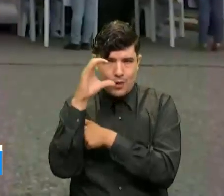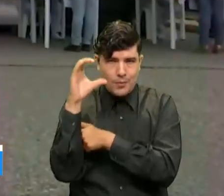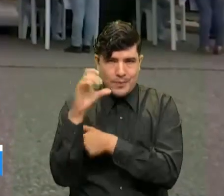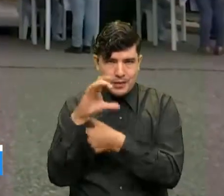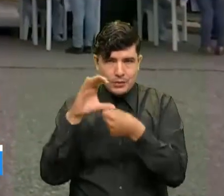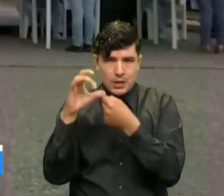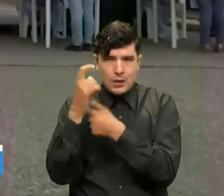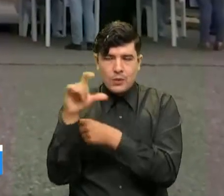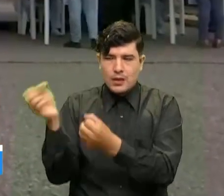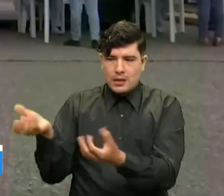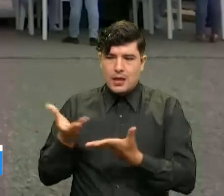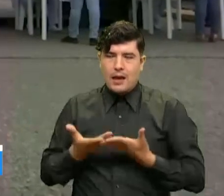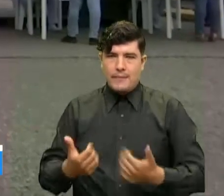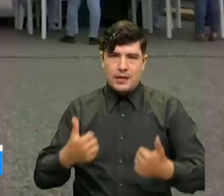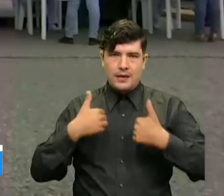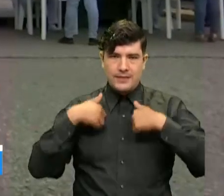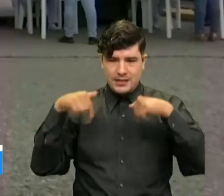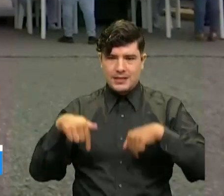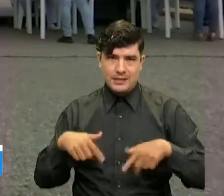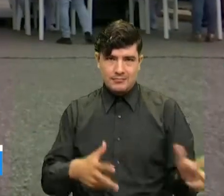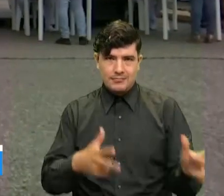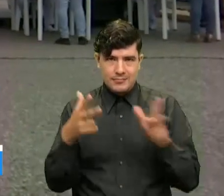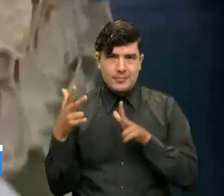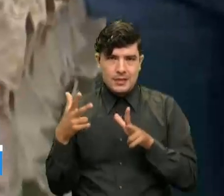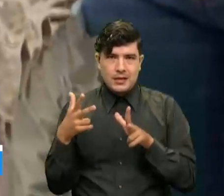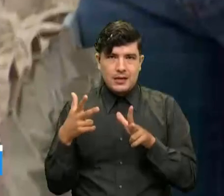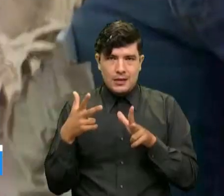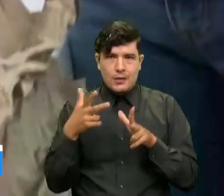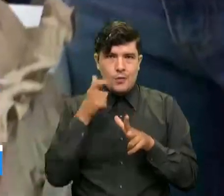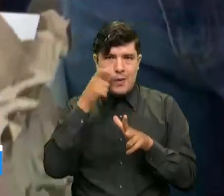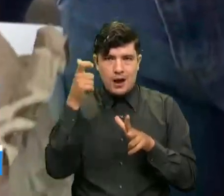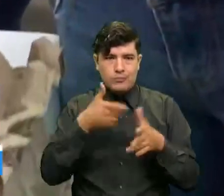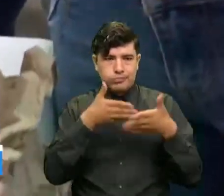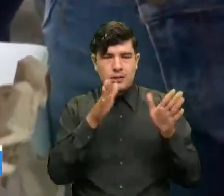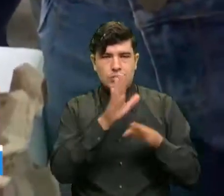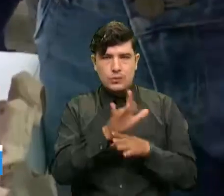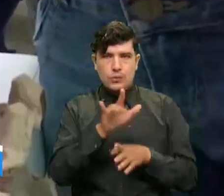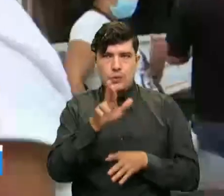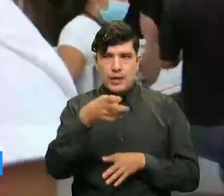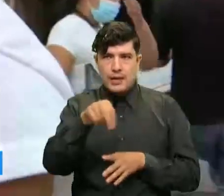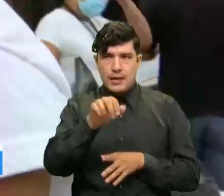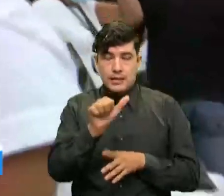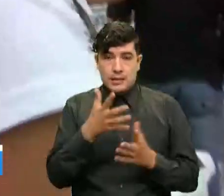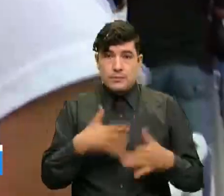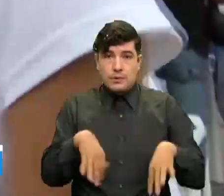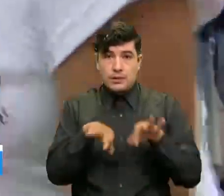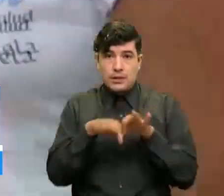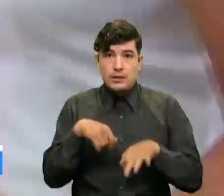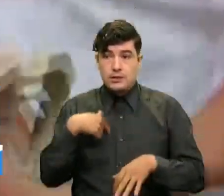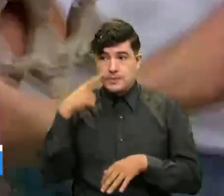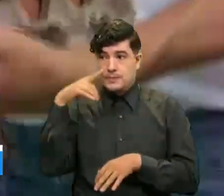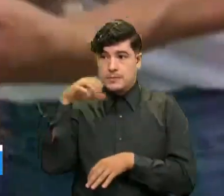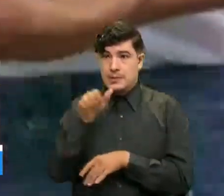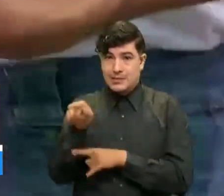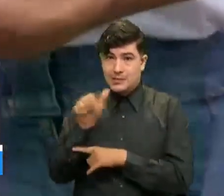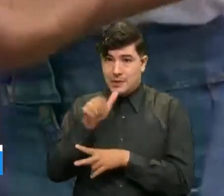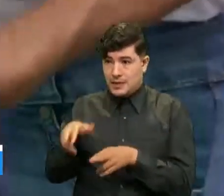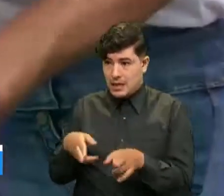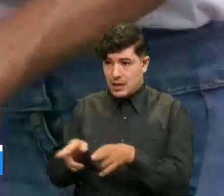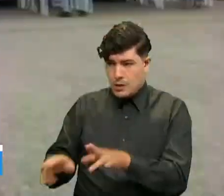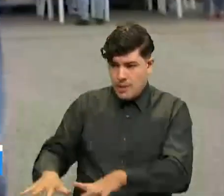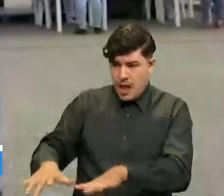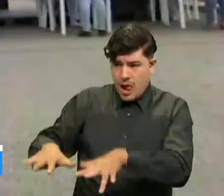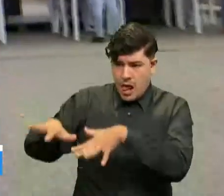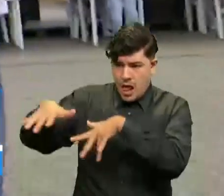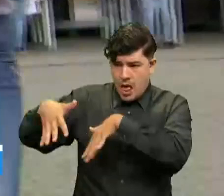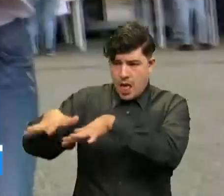de recibir este beneficio por acá, por el canal humanitario de Dureña, porque es de gran importancia, visto de tal crecida que está el río